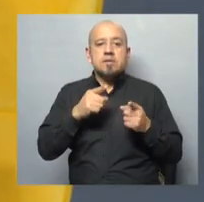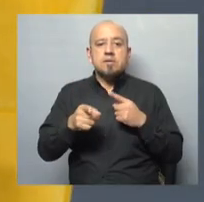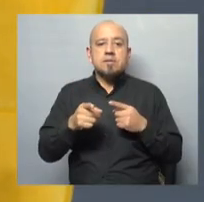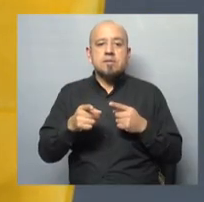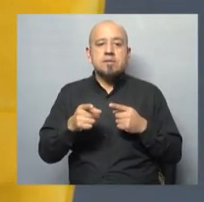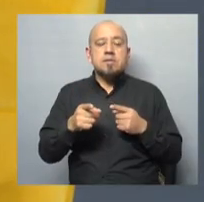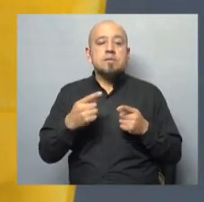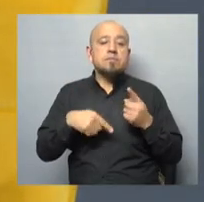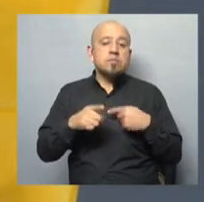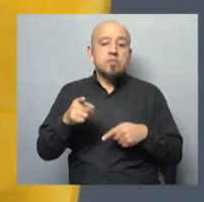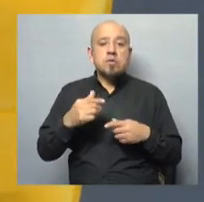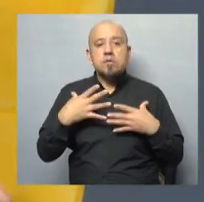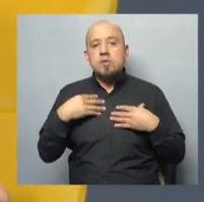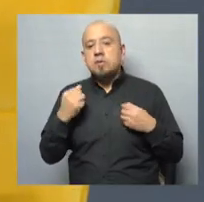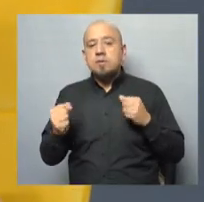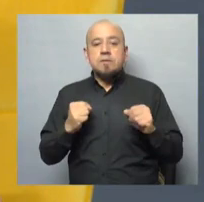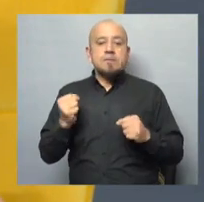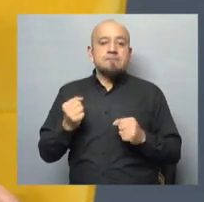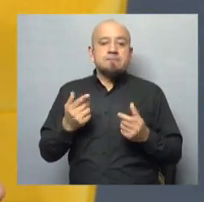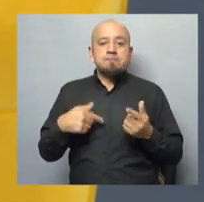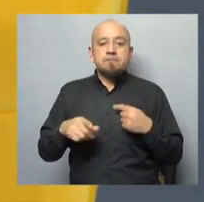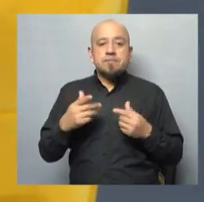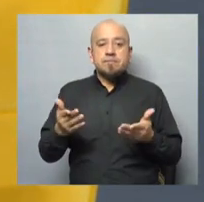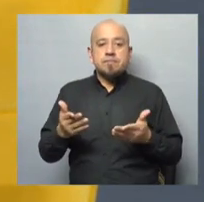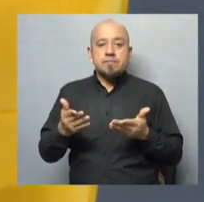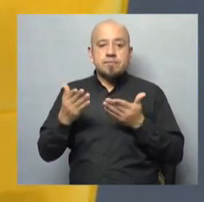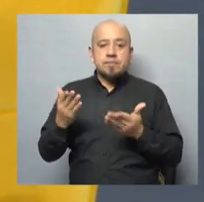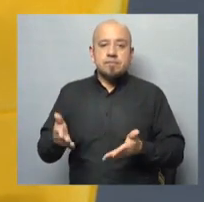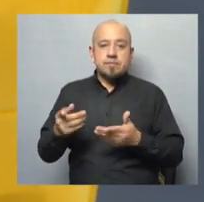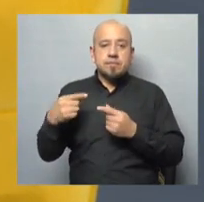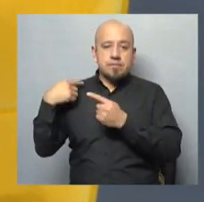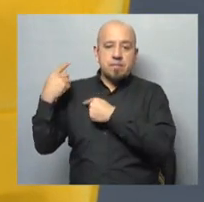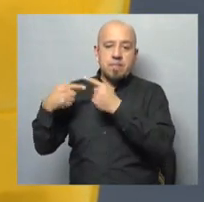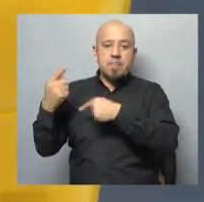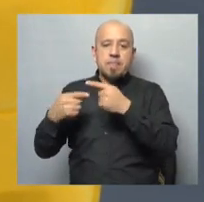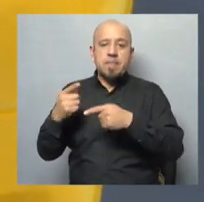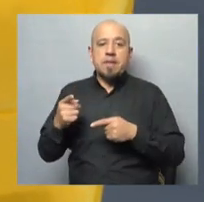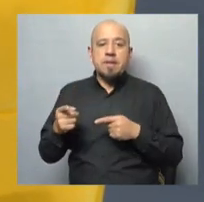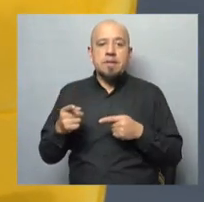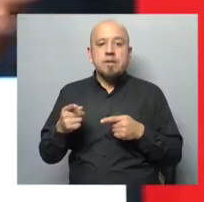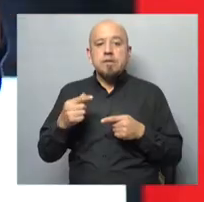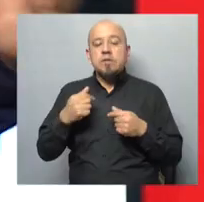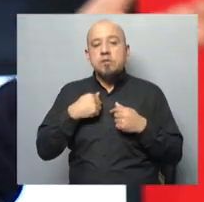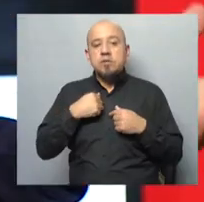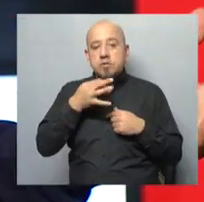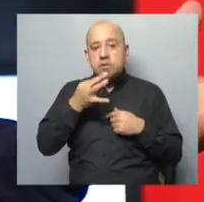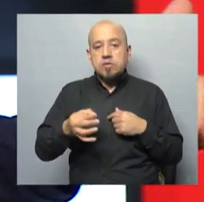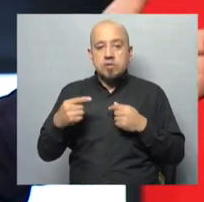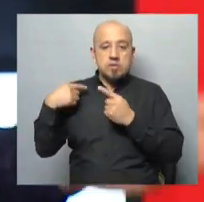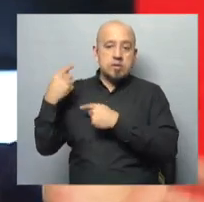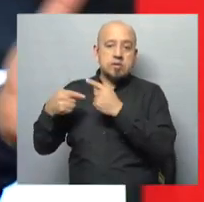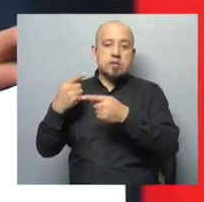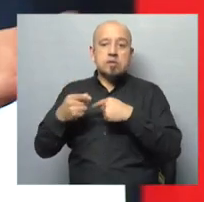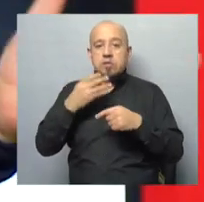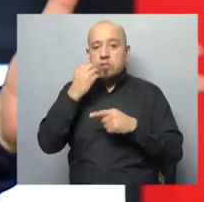pero de ansiedad que me dan o no desprestigio las series pero no para mí la serie está bueno es como